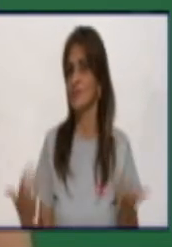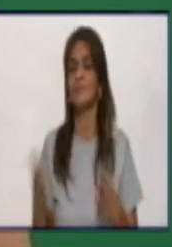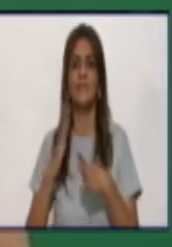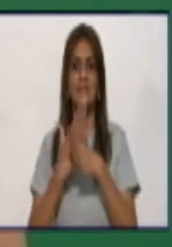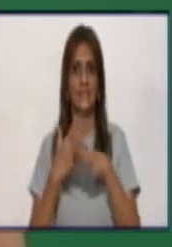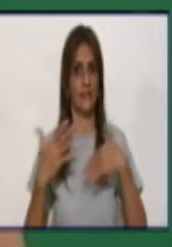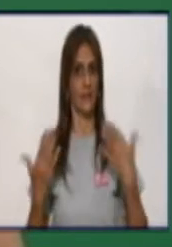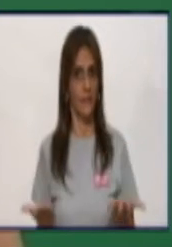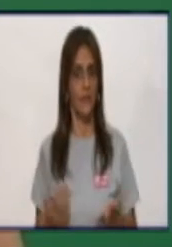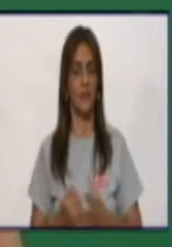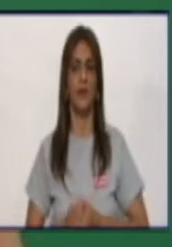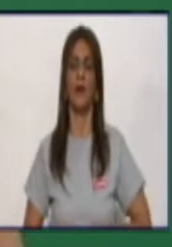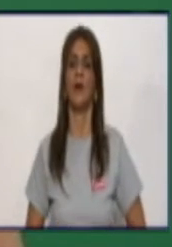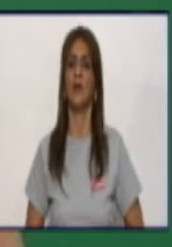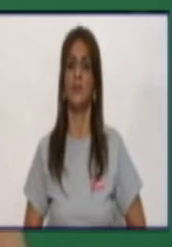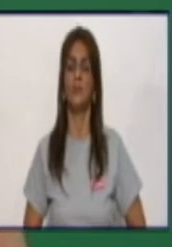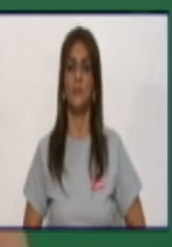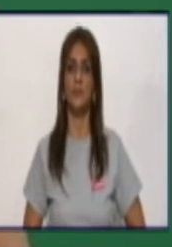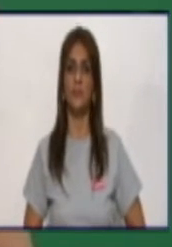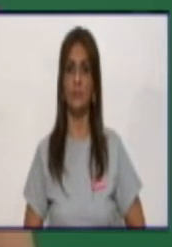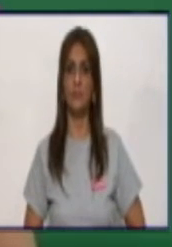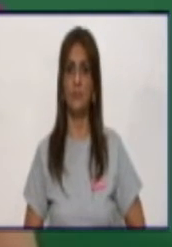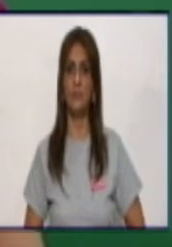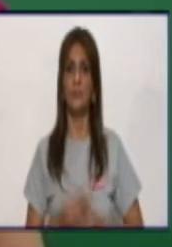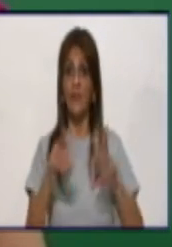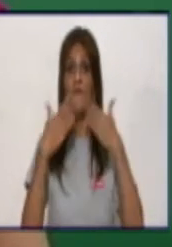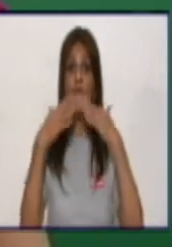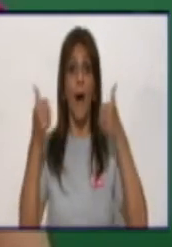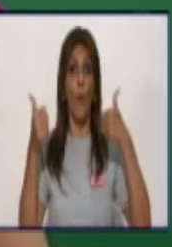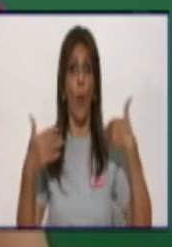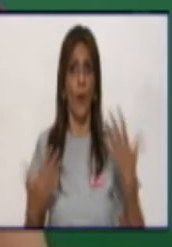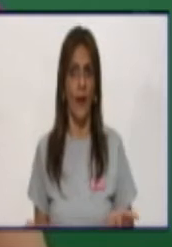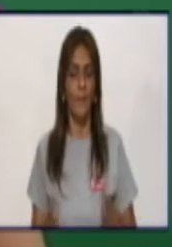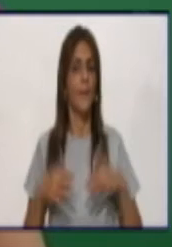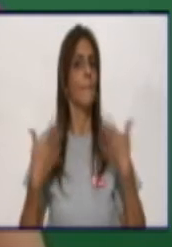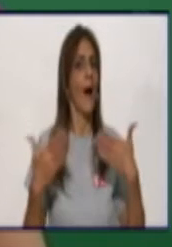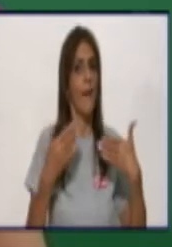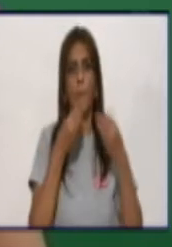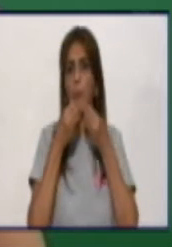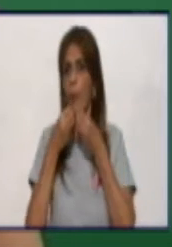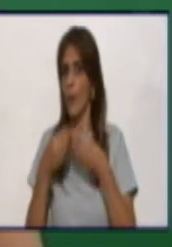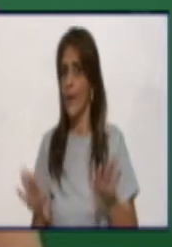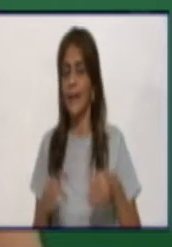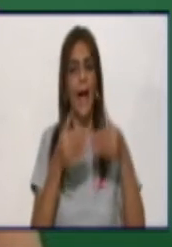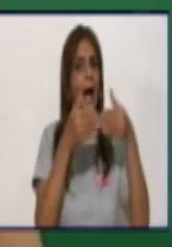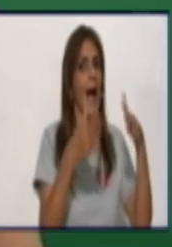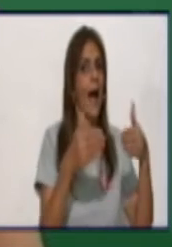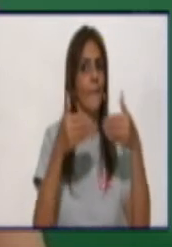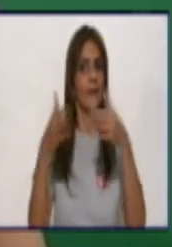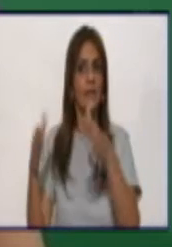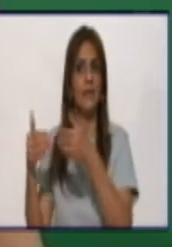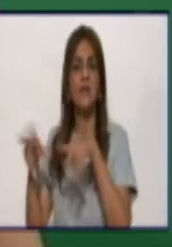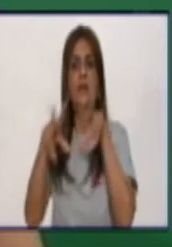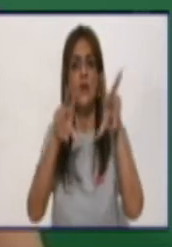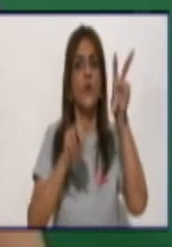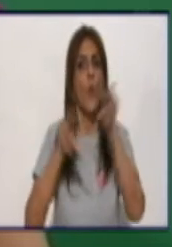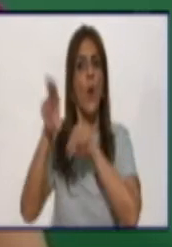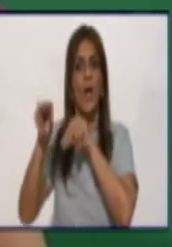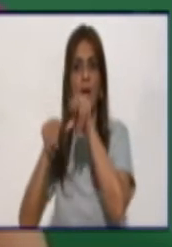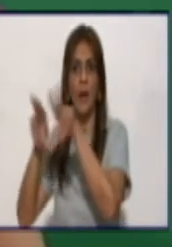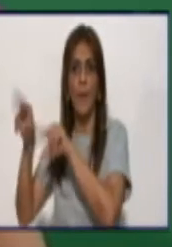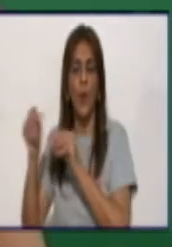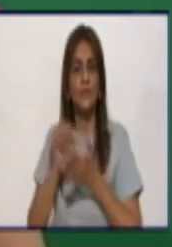una posición más favorable para enfrentar la reapertura de los nuevos servicios e irnos incorporando